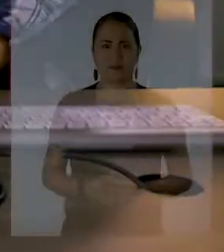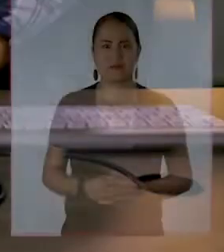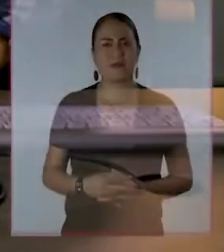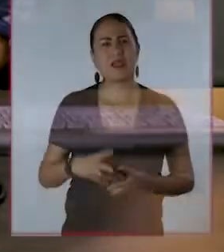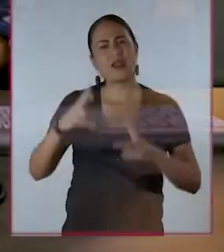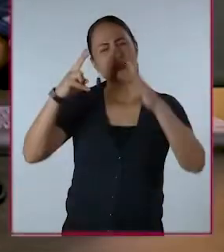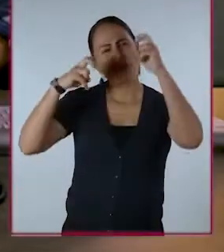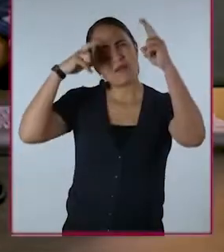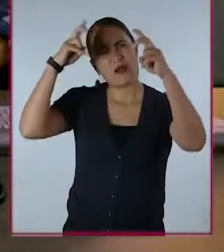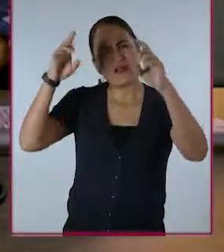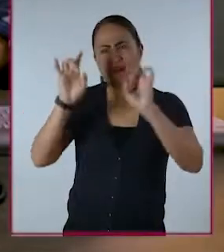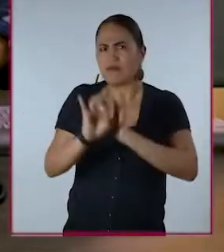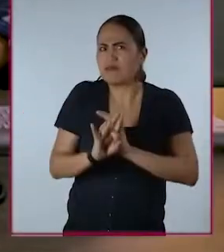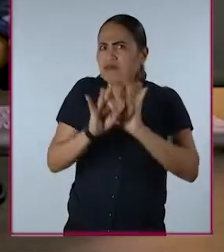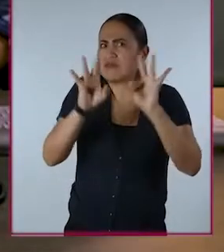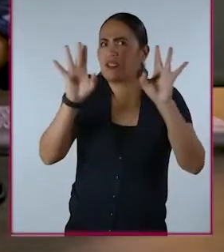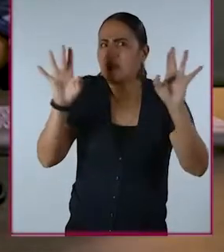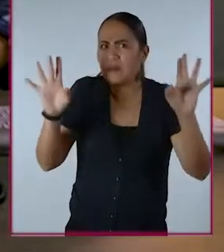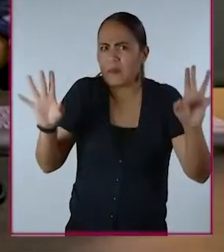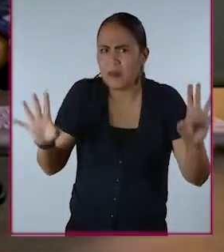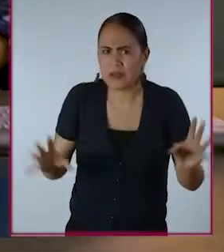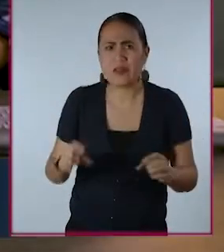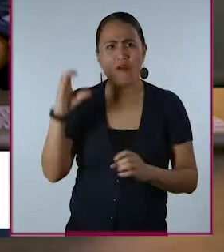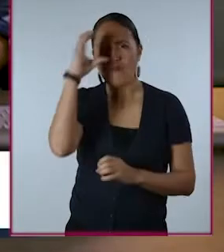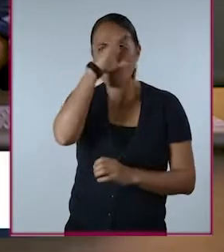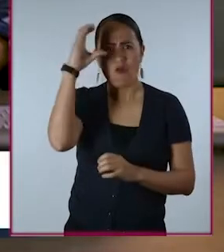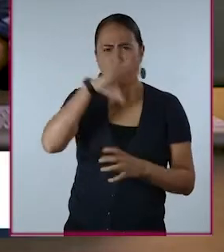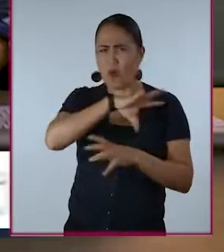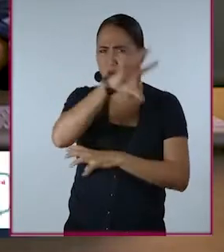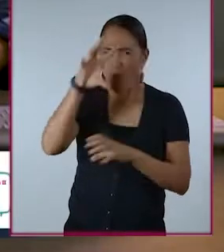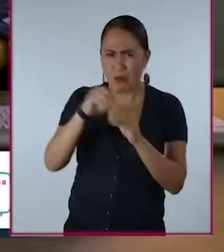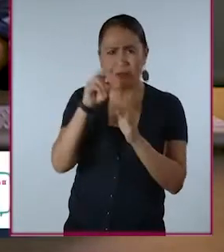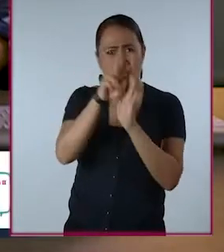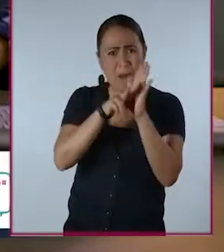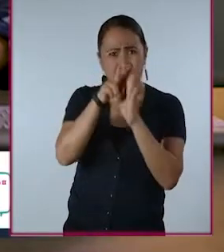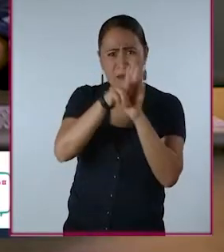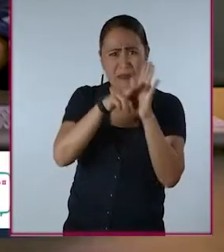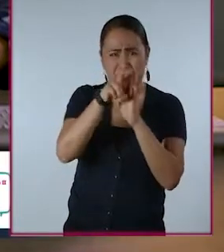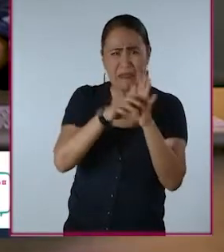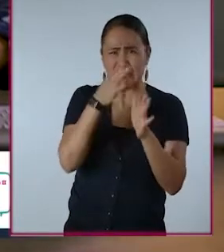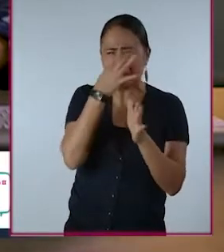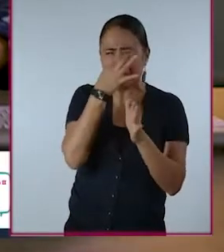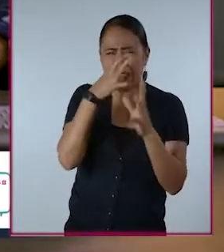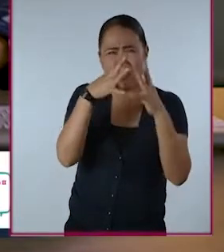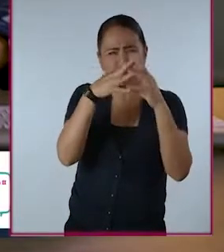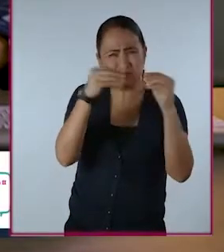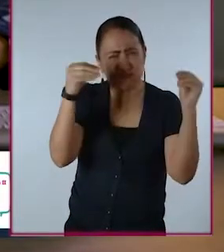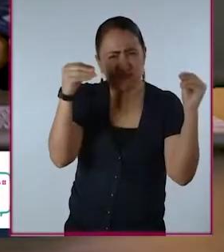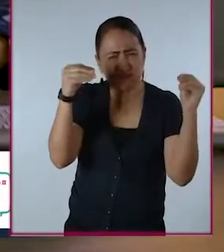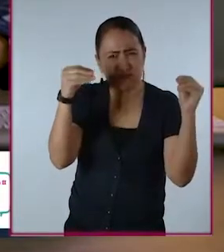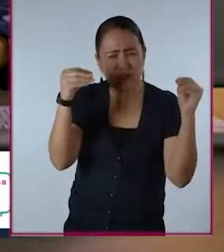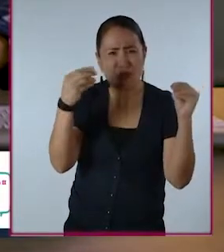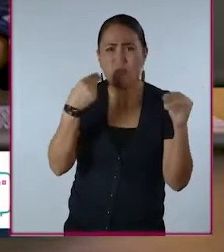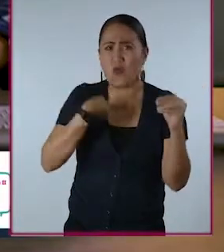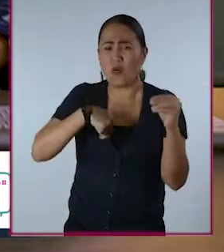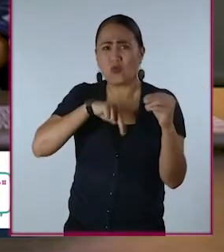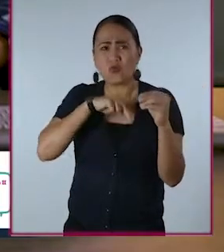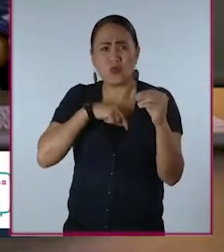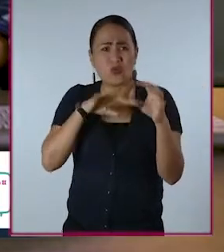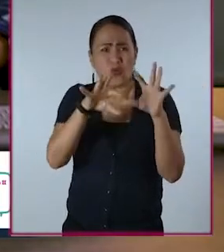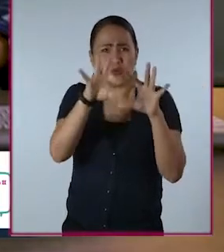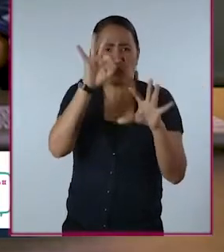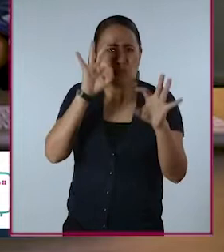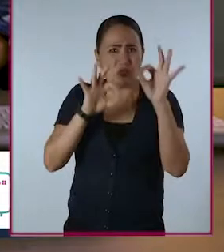Imaginen que por algún suceso inesperado, todas nuestras fotografías y videos están a punto de desaparecer. Que solo nos podremos quedar con un